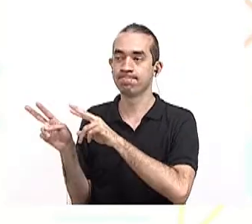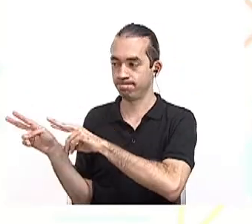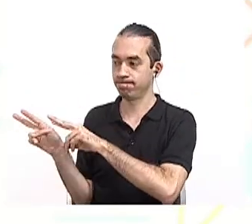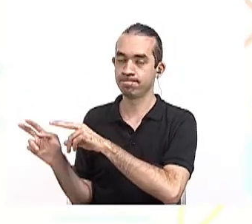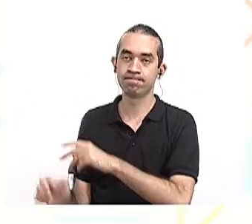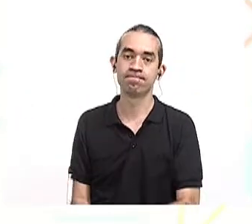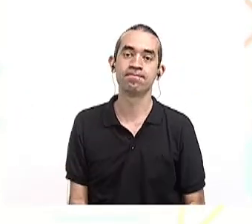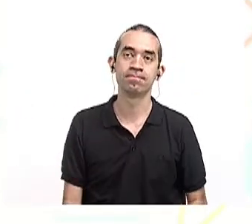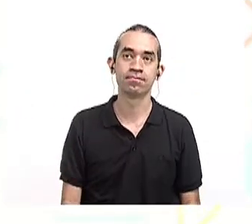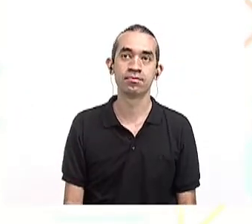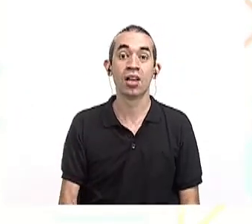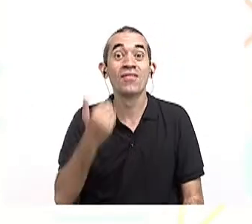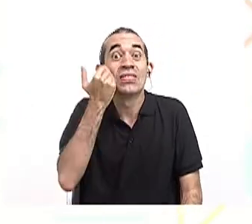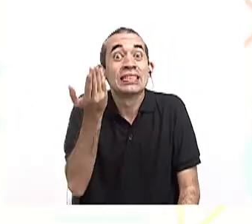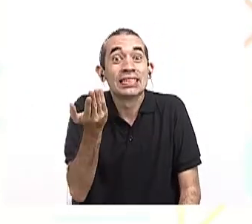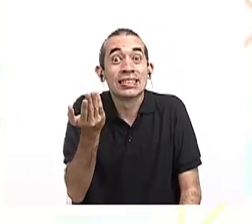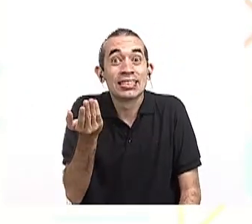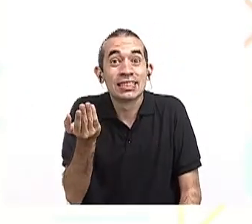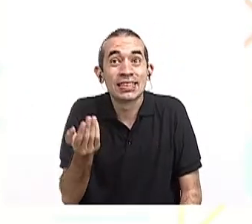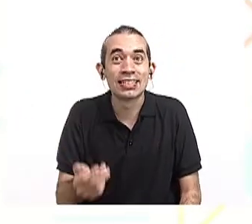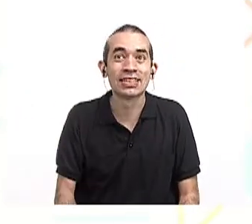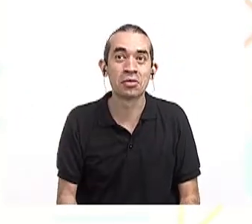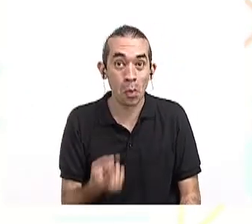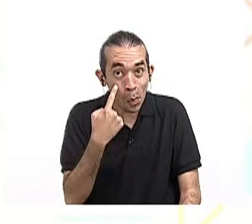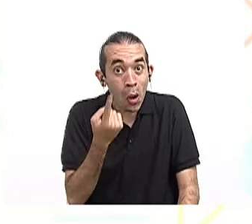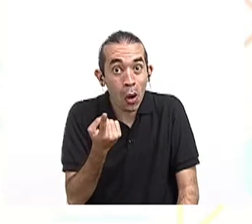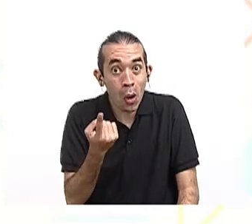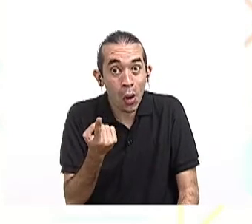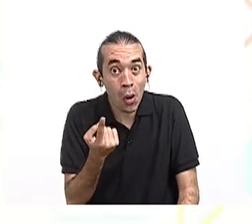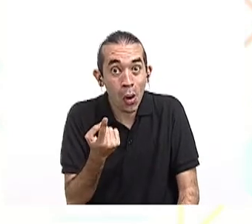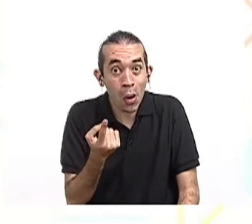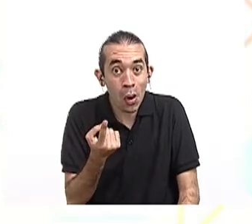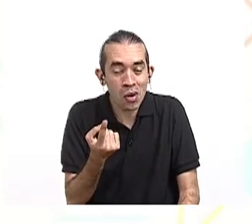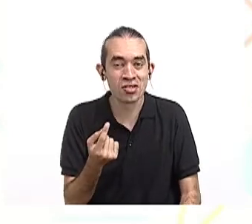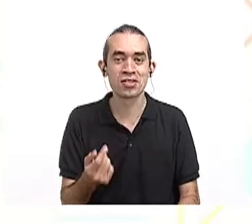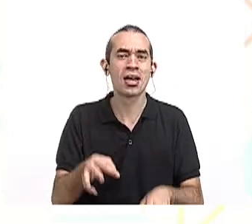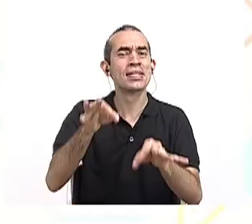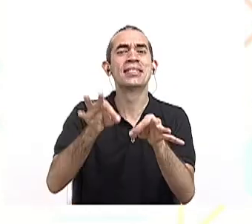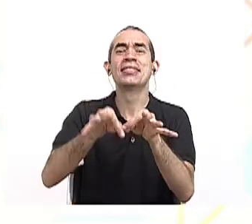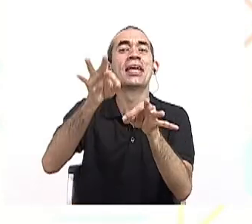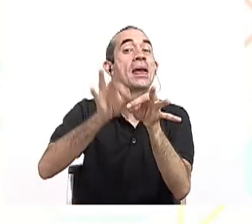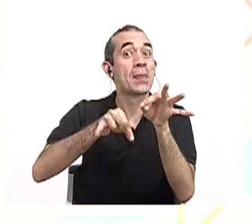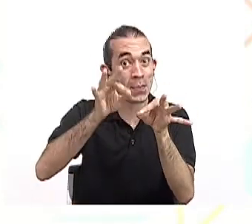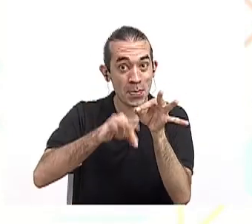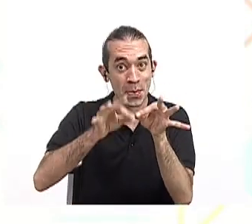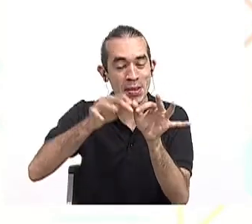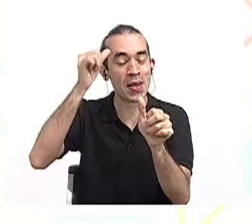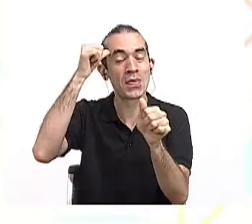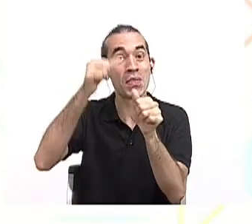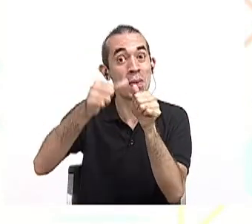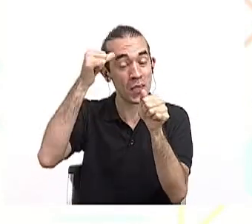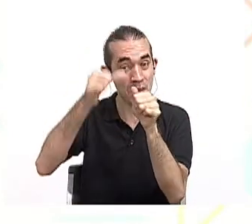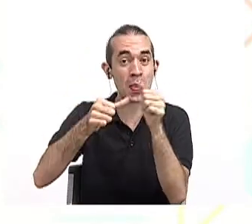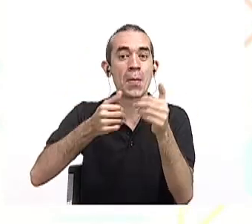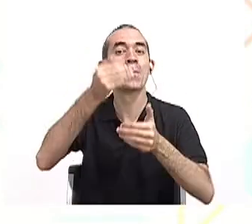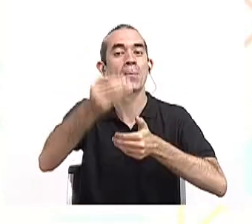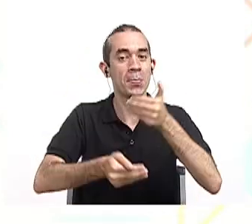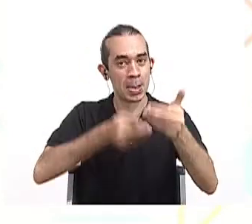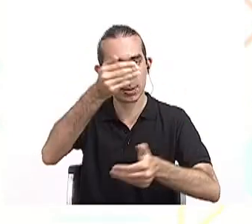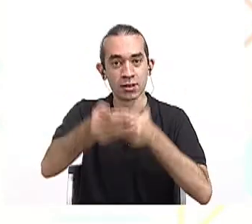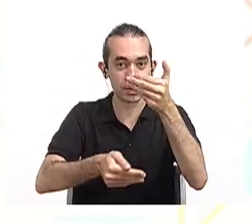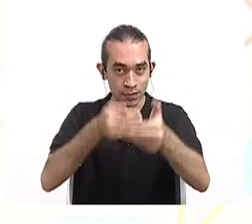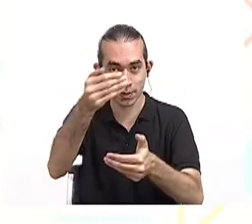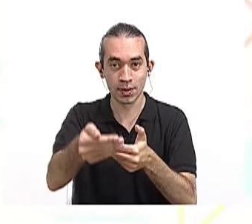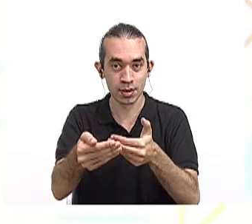operación. ¡Qué fácil! ¿Vieron? Es simplemente ir recordando los procedimientos